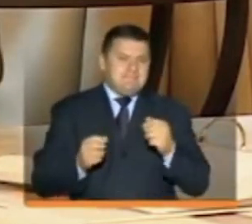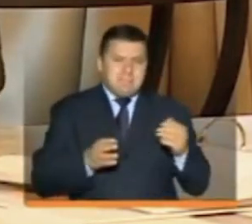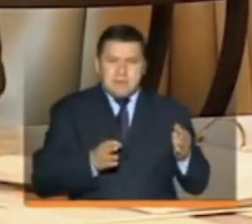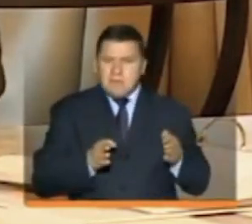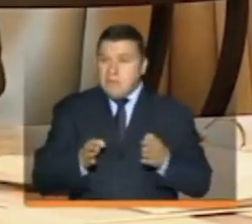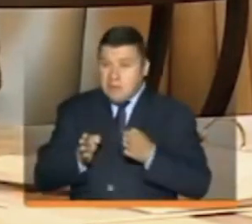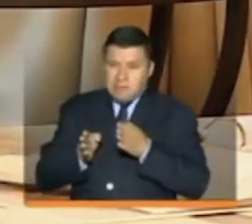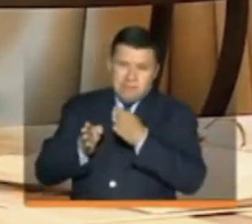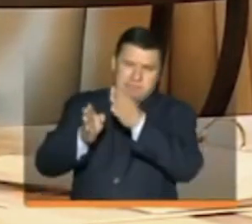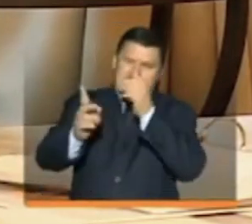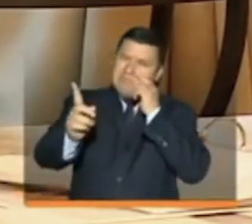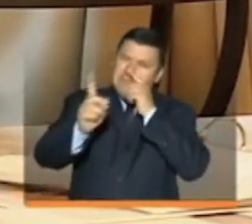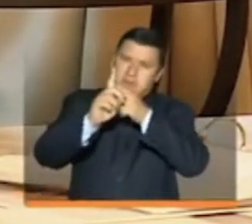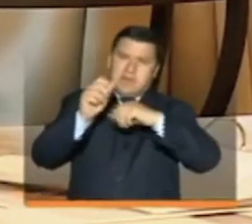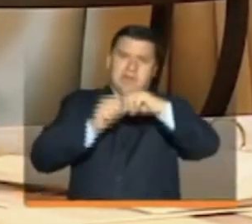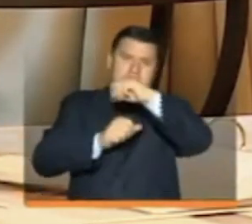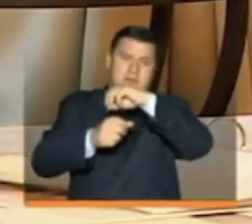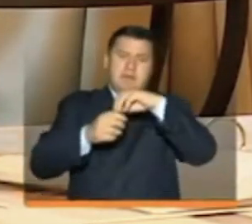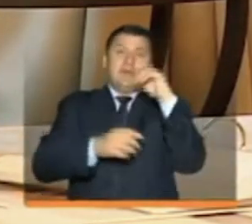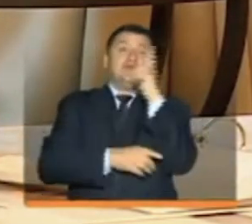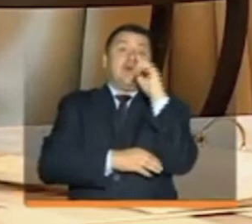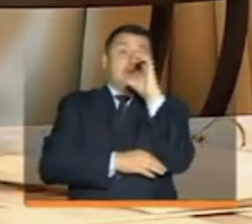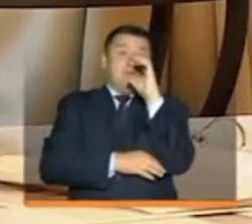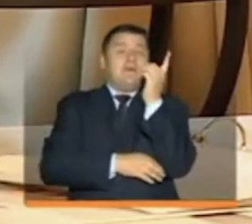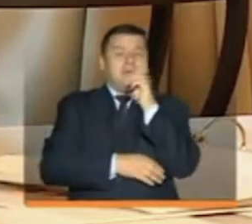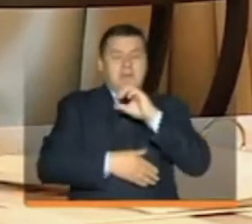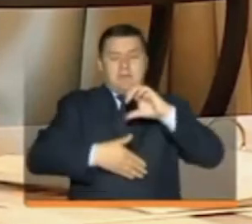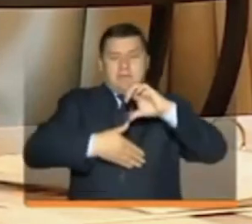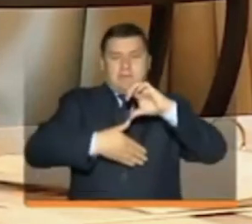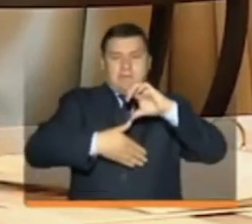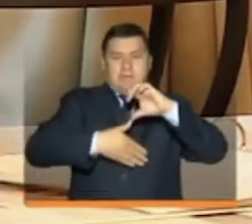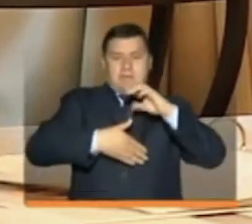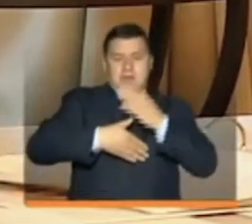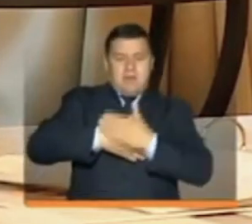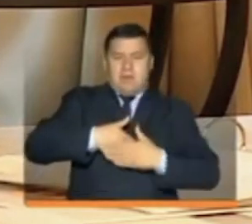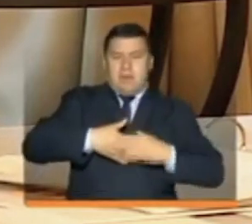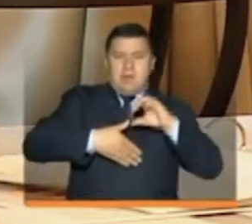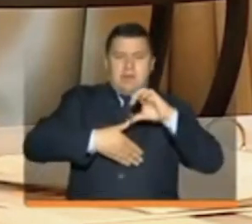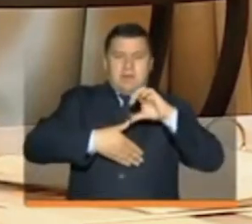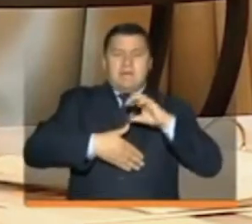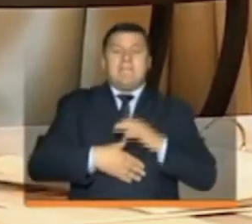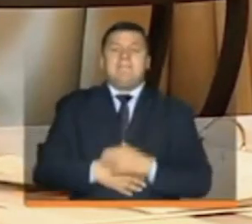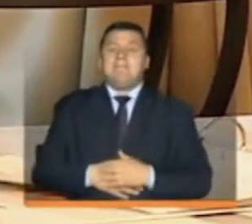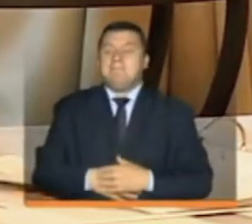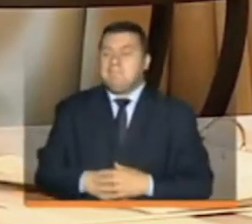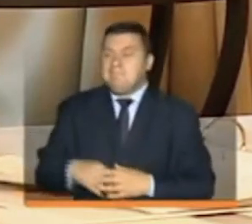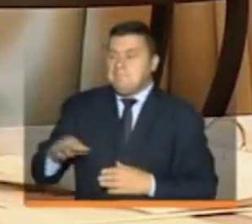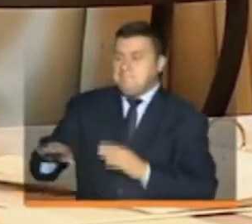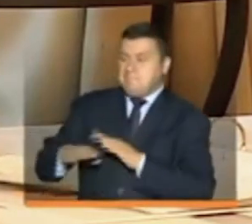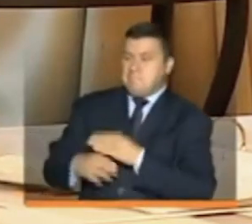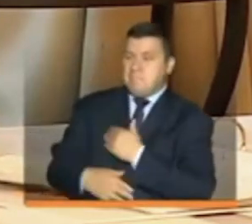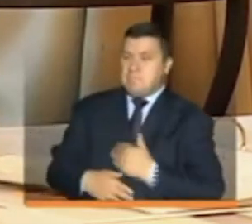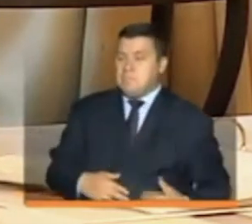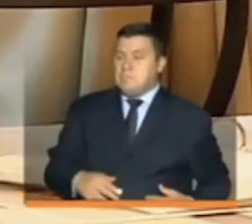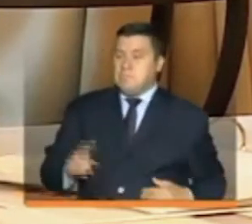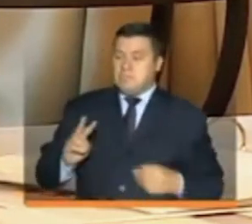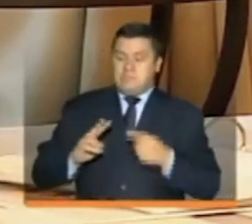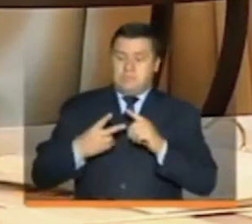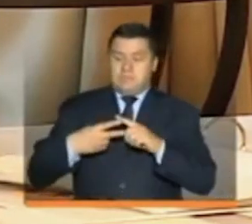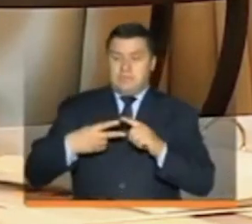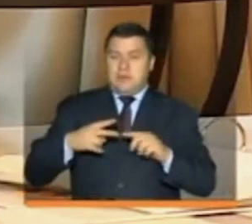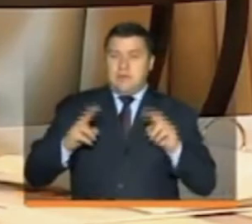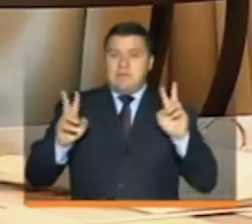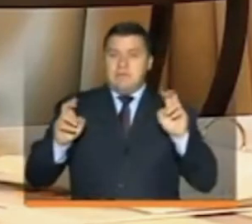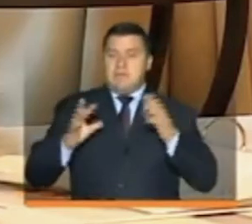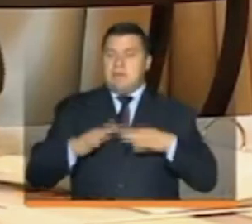de la reactivación económica, no solamente de Colombia, sino de los países de la Alianza del Pacífico. Y quiero señalar, presidente, dos asuntos de cierre.